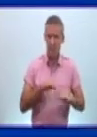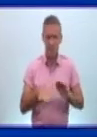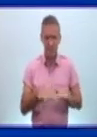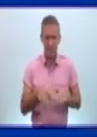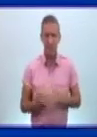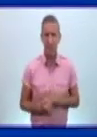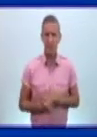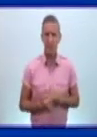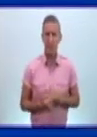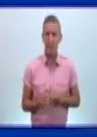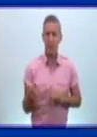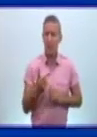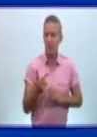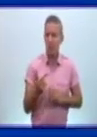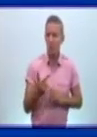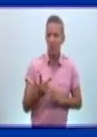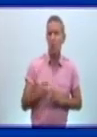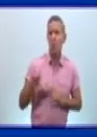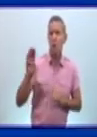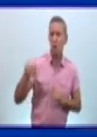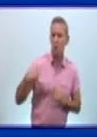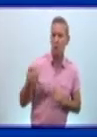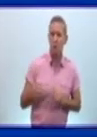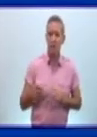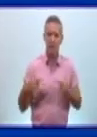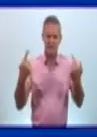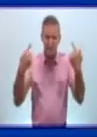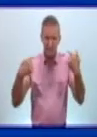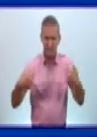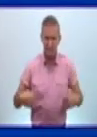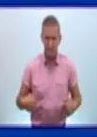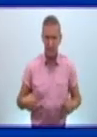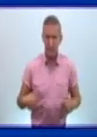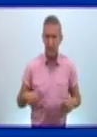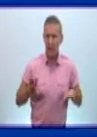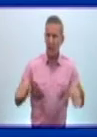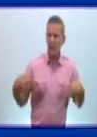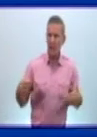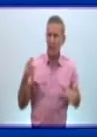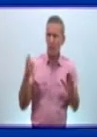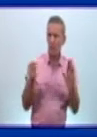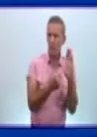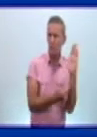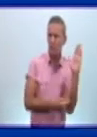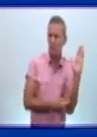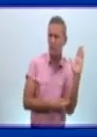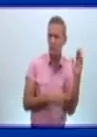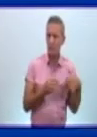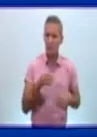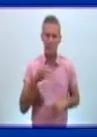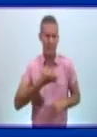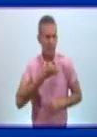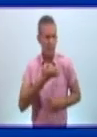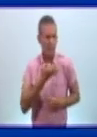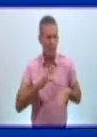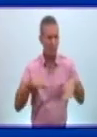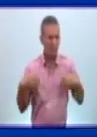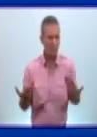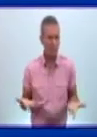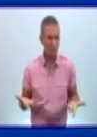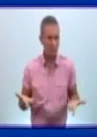dos magnitudes físicas. ¿Y a qué propiedades nos estamos refiriendo? Recuerden que nos estamos refiriendo a propiedades que